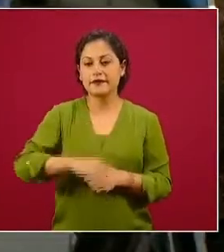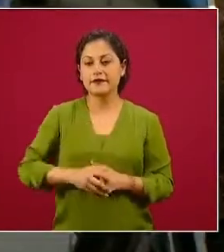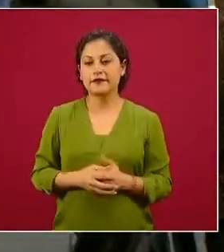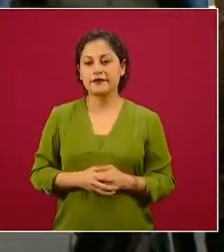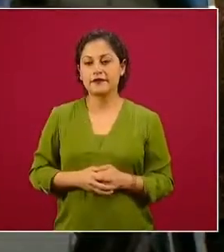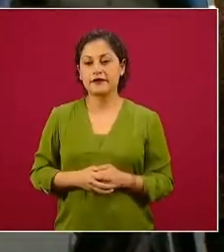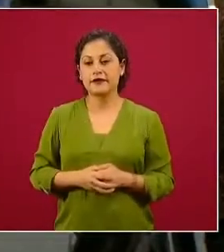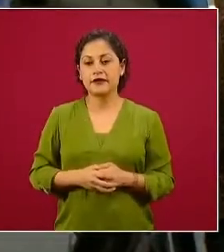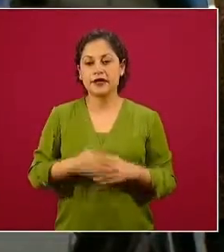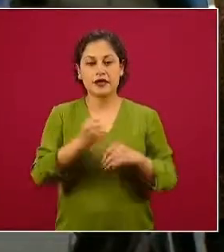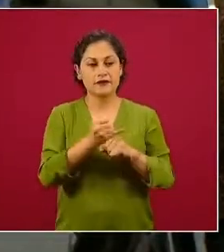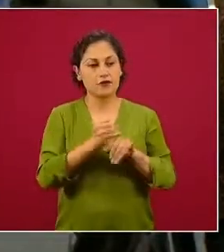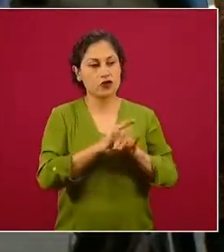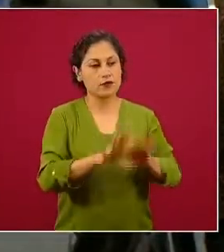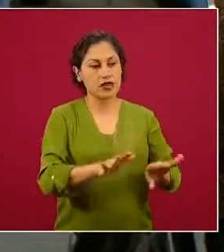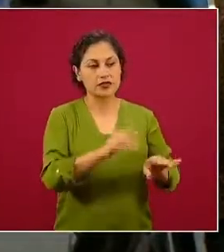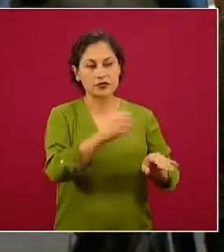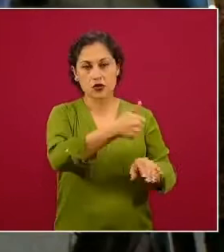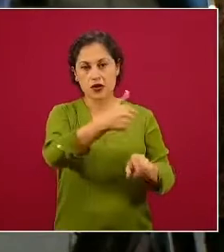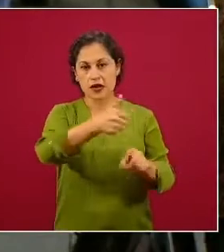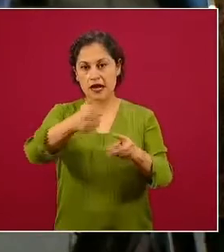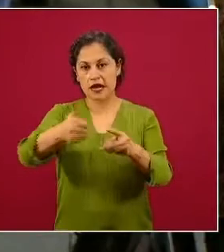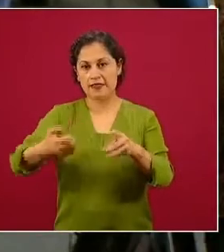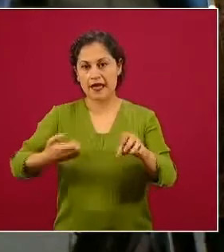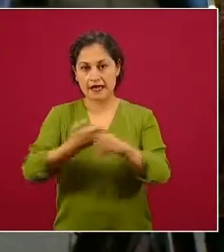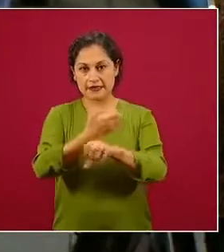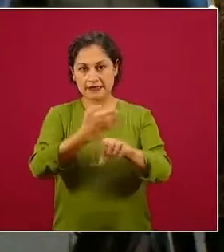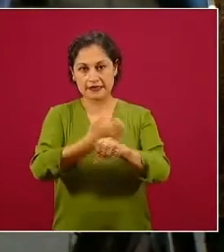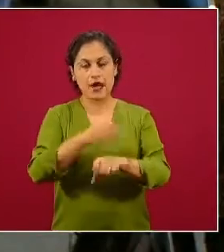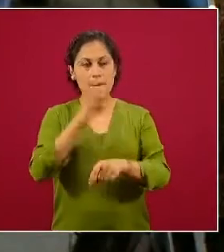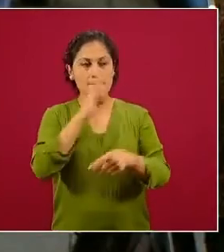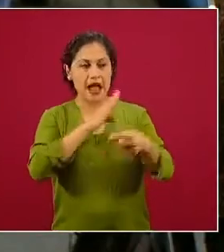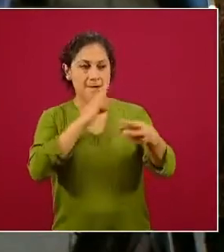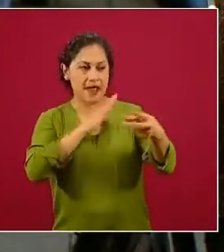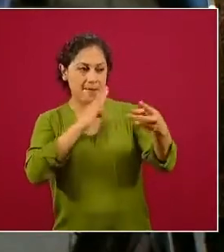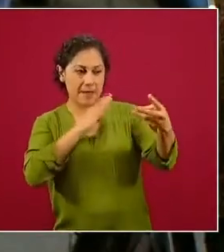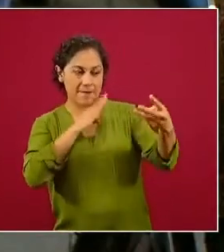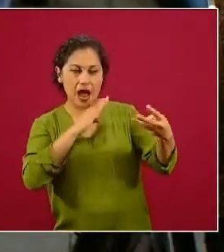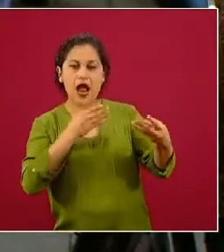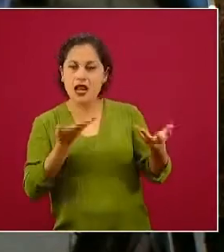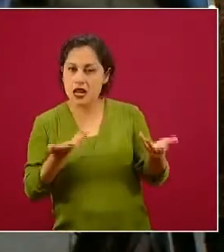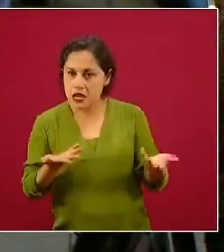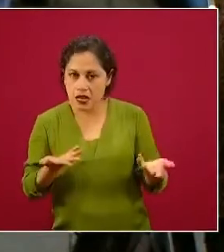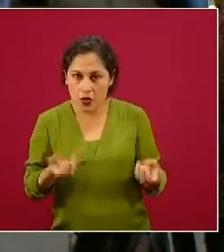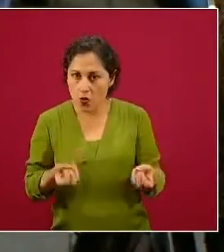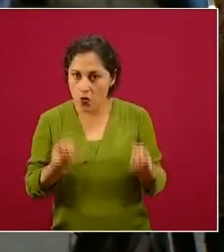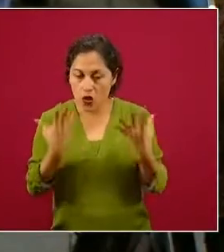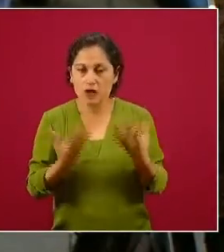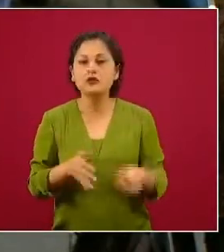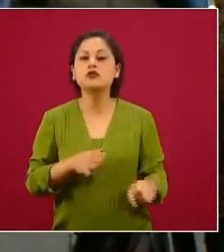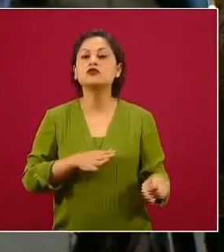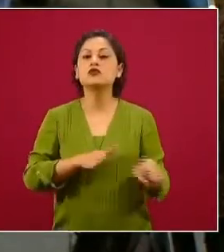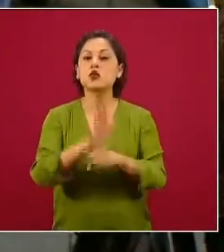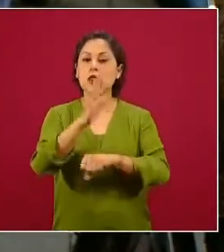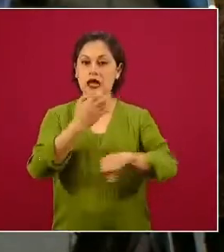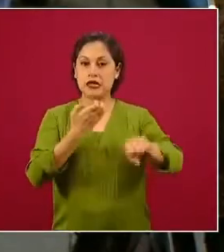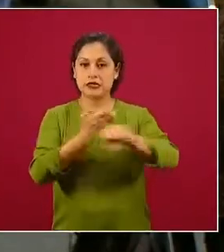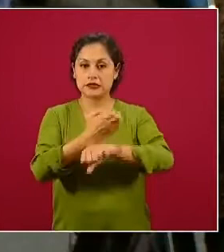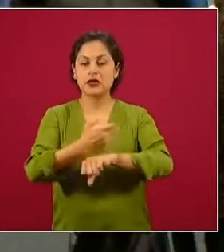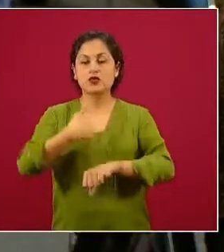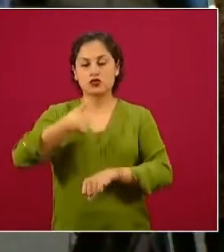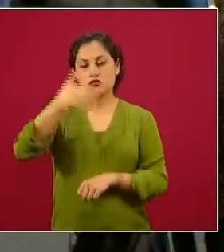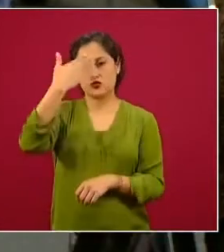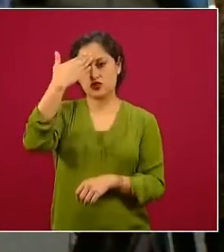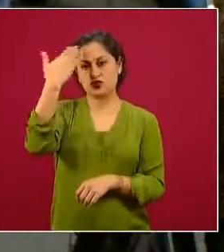presentaron información inconsistente, idealmente cuáles. Alguna vez escuché que no tendría caso mencionarlo, lo escuché en esta